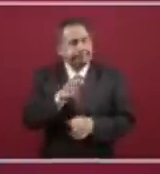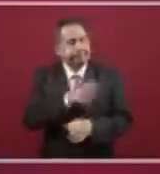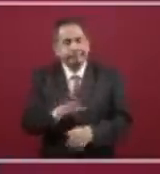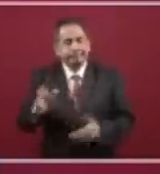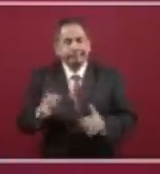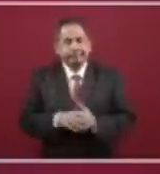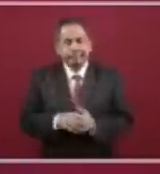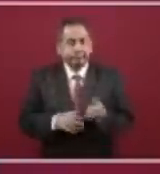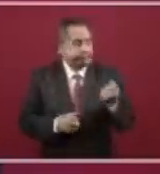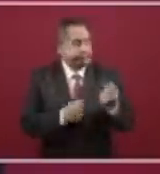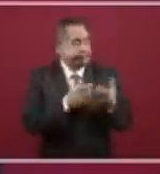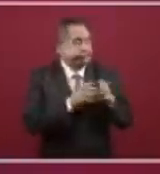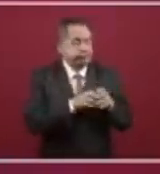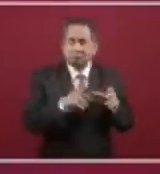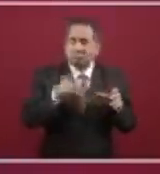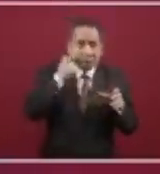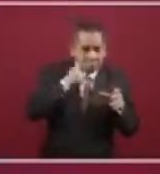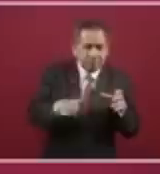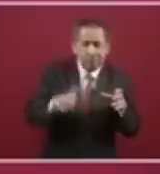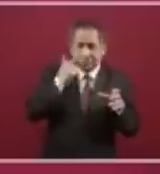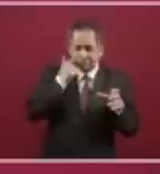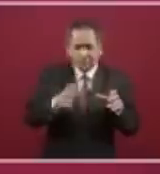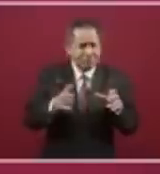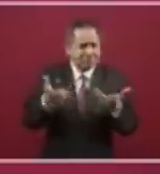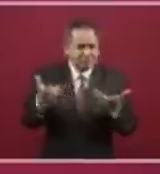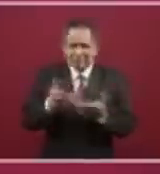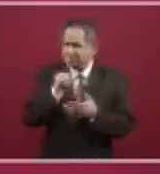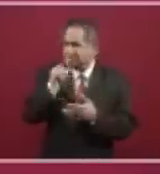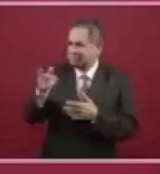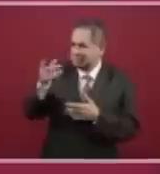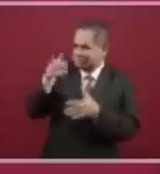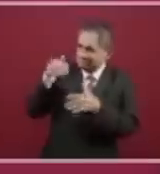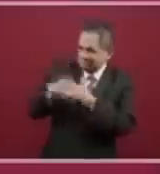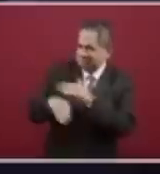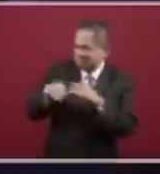hay quienes no quieren que hagamos nada